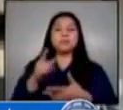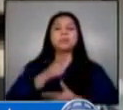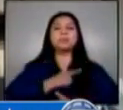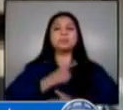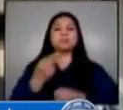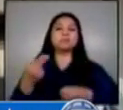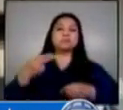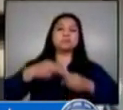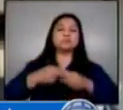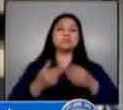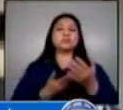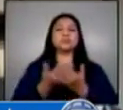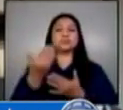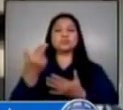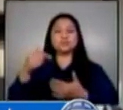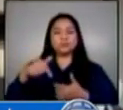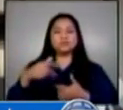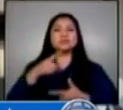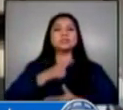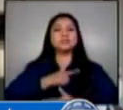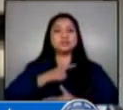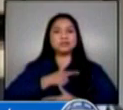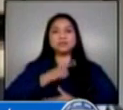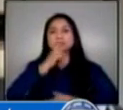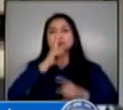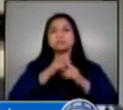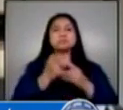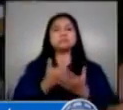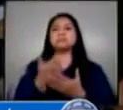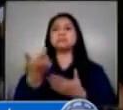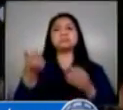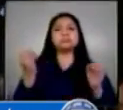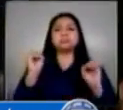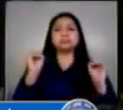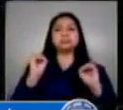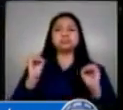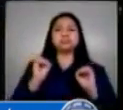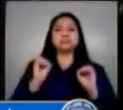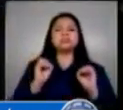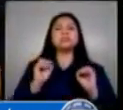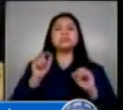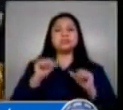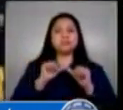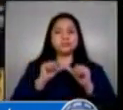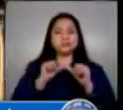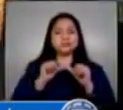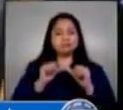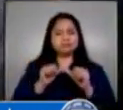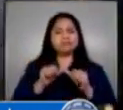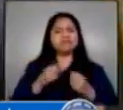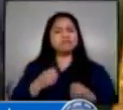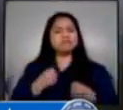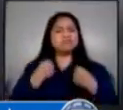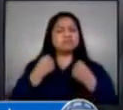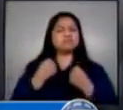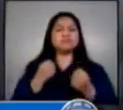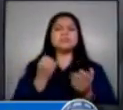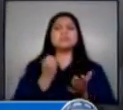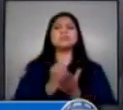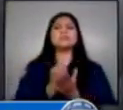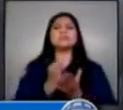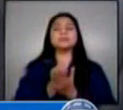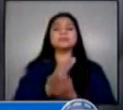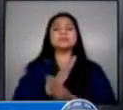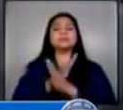ingresan al ejerció interiores tienen que pagar ni un centavo seguiremos fortaleciendo al instituto de previsión militar